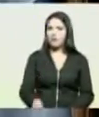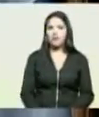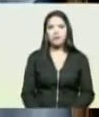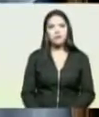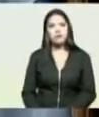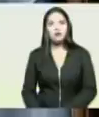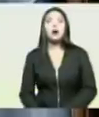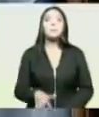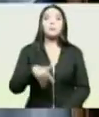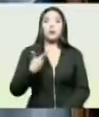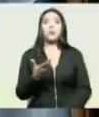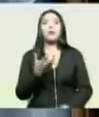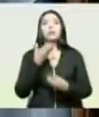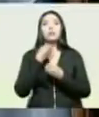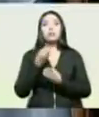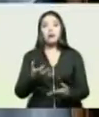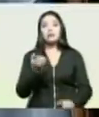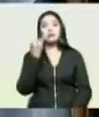Es para aportar